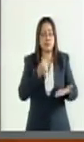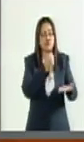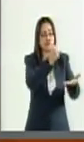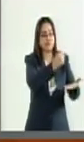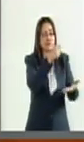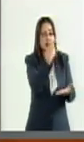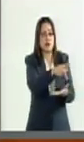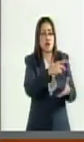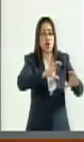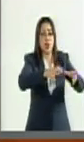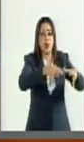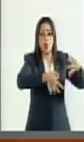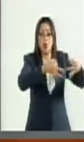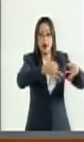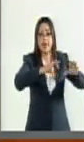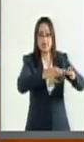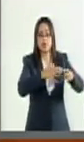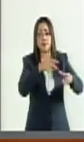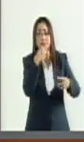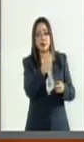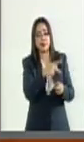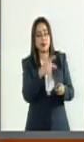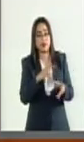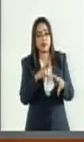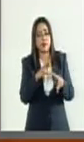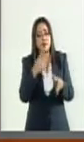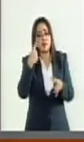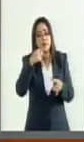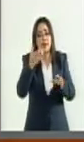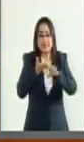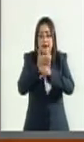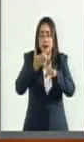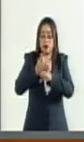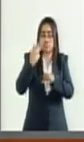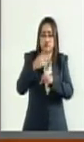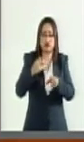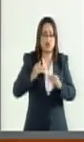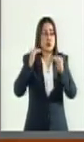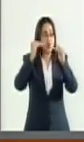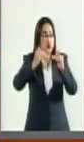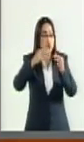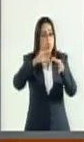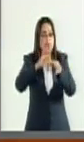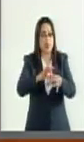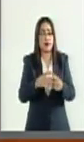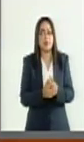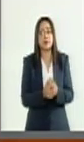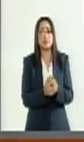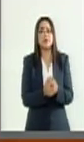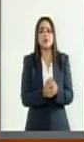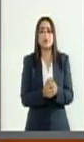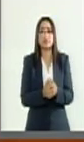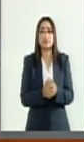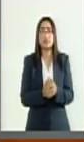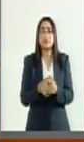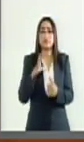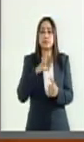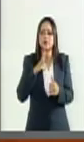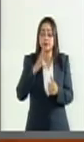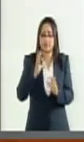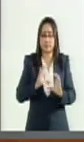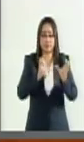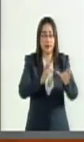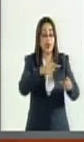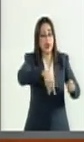organismos electorales y de los tribunales electorales de los estados. Dos, se impone a los congresos de los estados